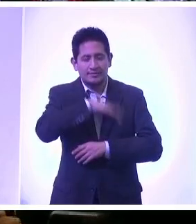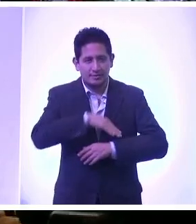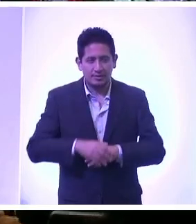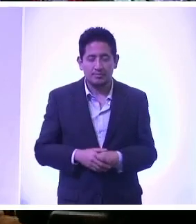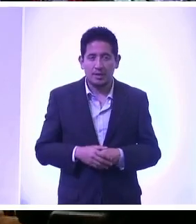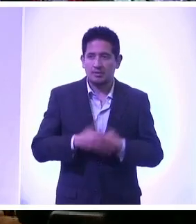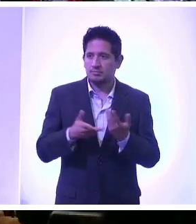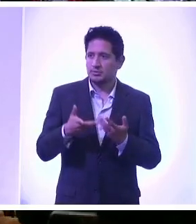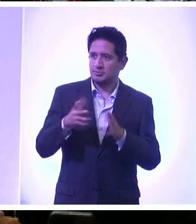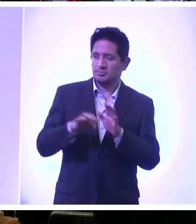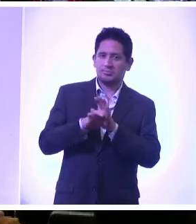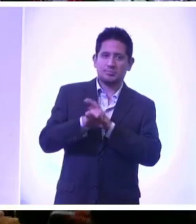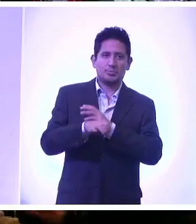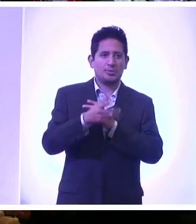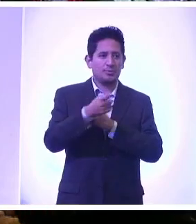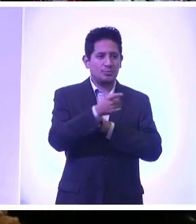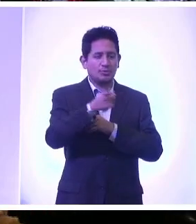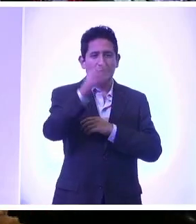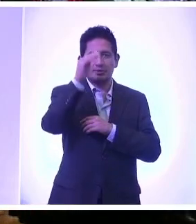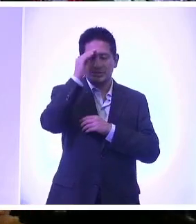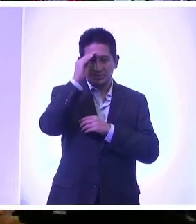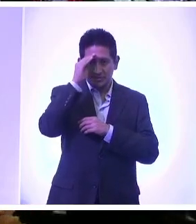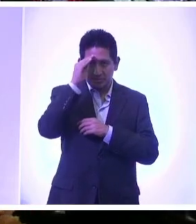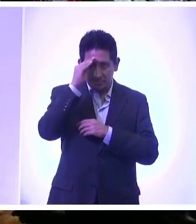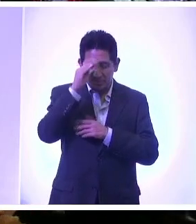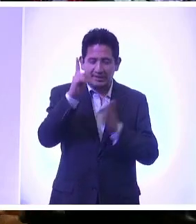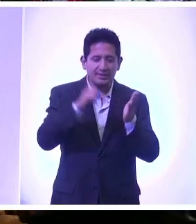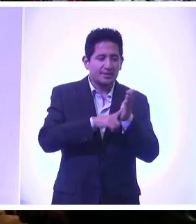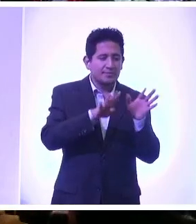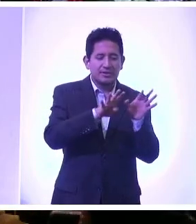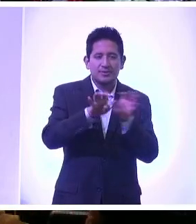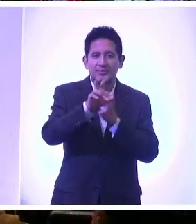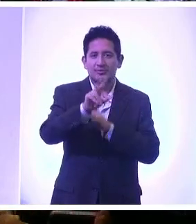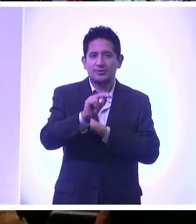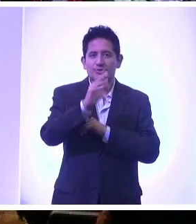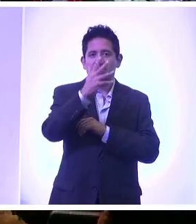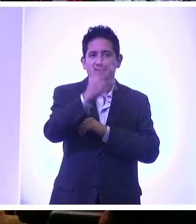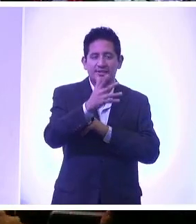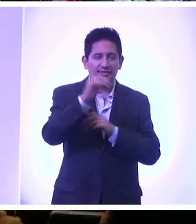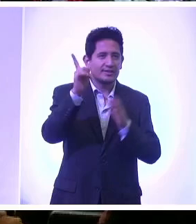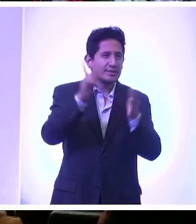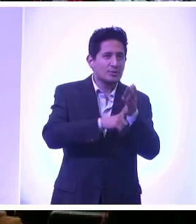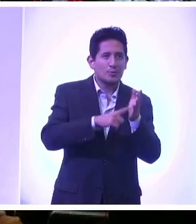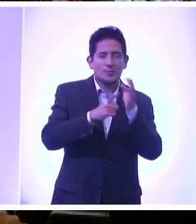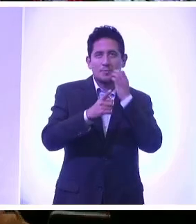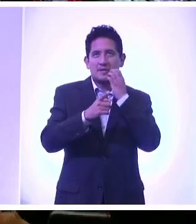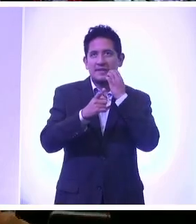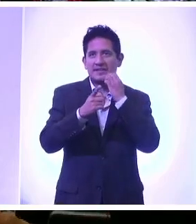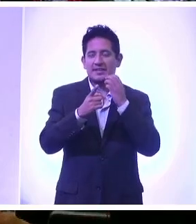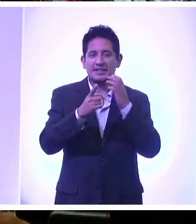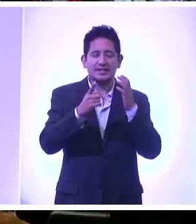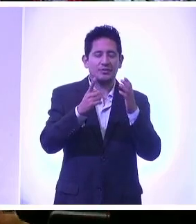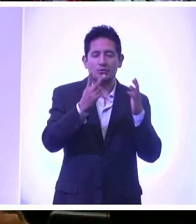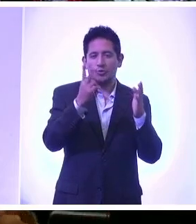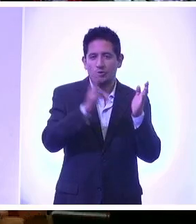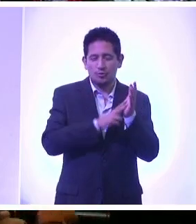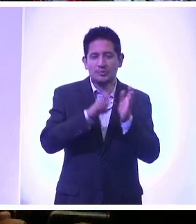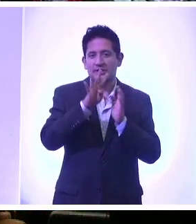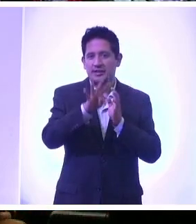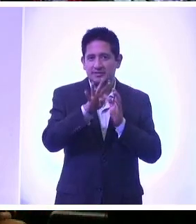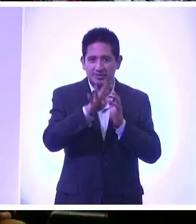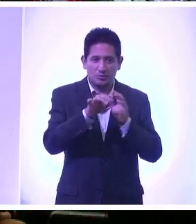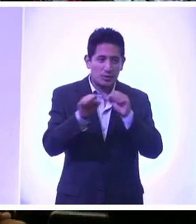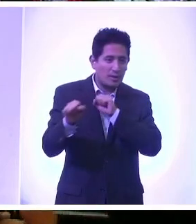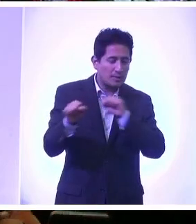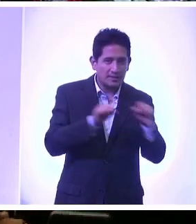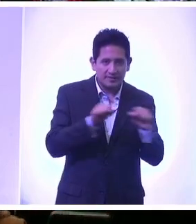en 1985 creo que había muchos penados creo que la pena moral fue incluso más grande que si nos hubieran penado con el código de amurabi Pero